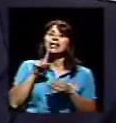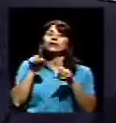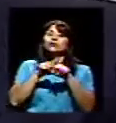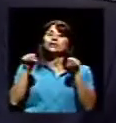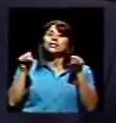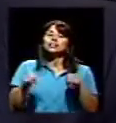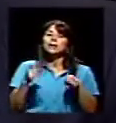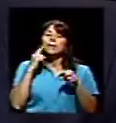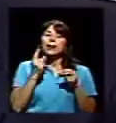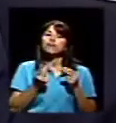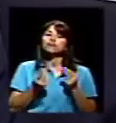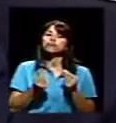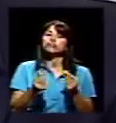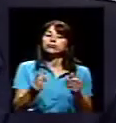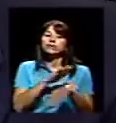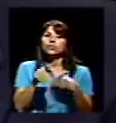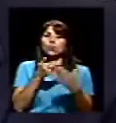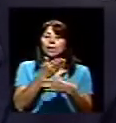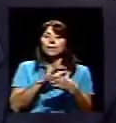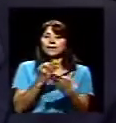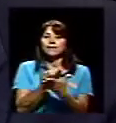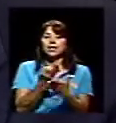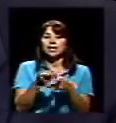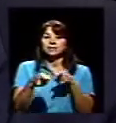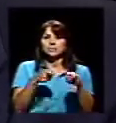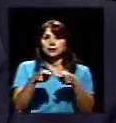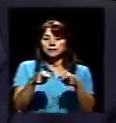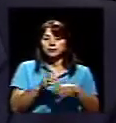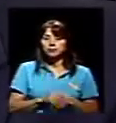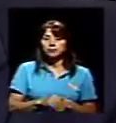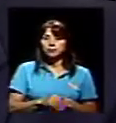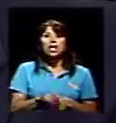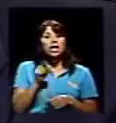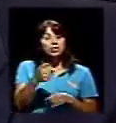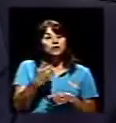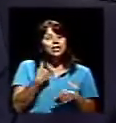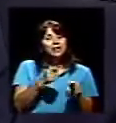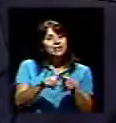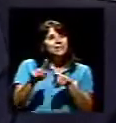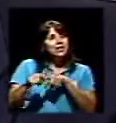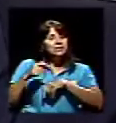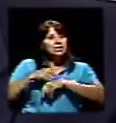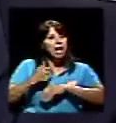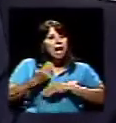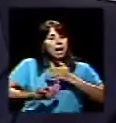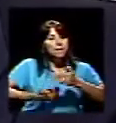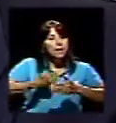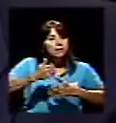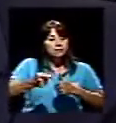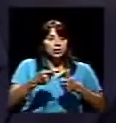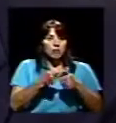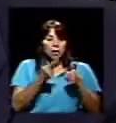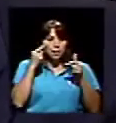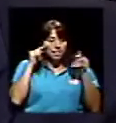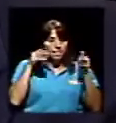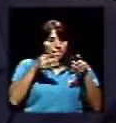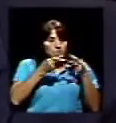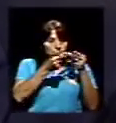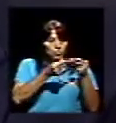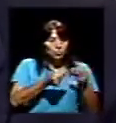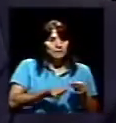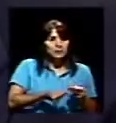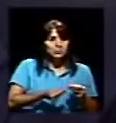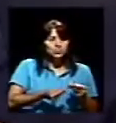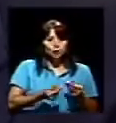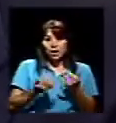la parte de gestión financiera administrativa. Eso tiene varios módulos, desde la presupuestación. Hoy en día la formulación se hace